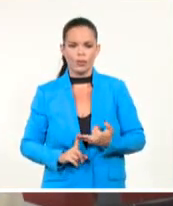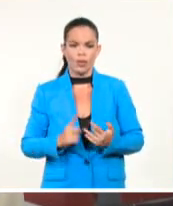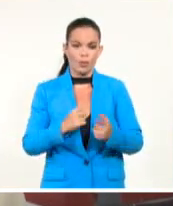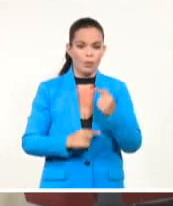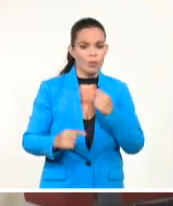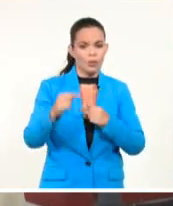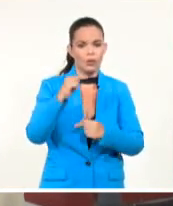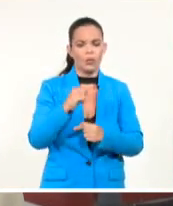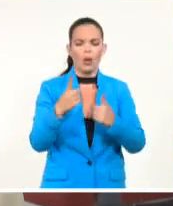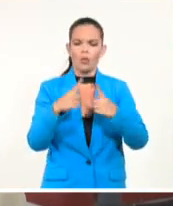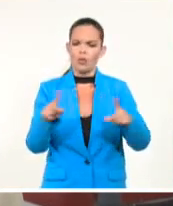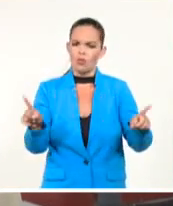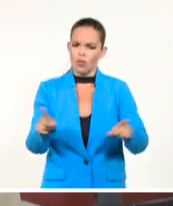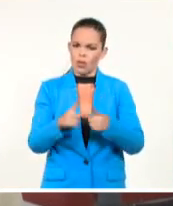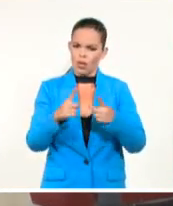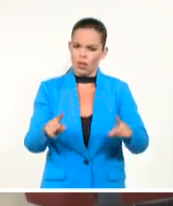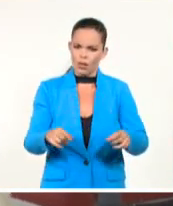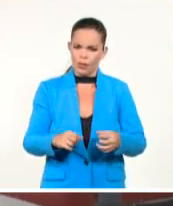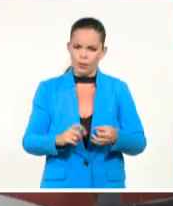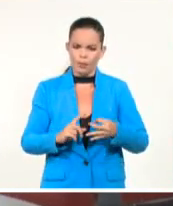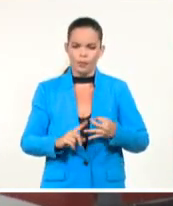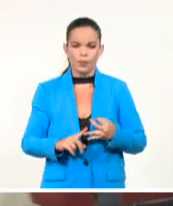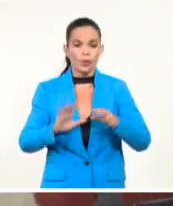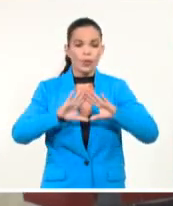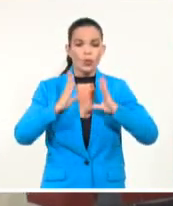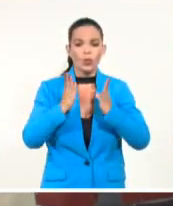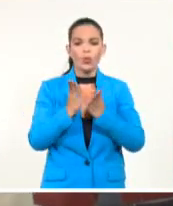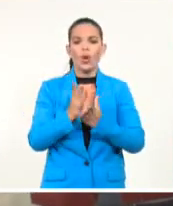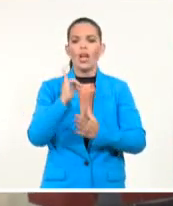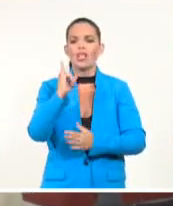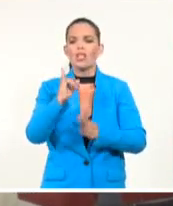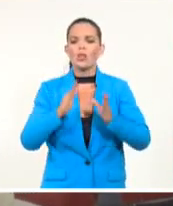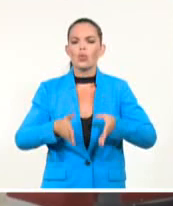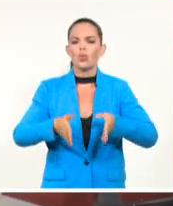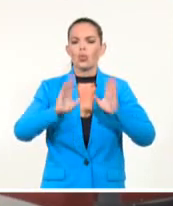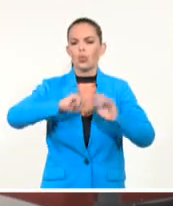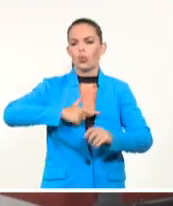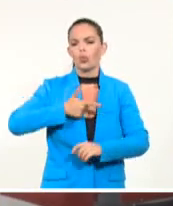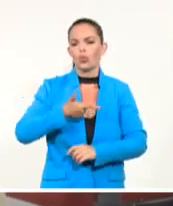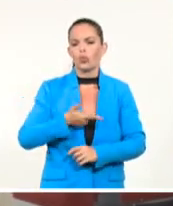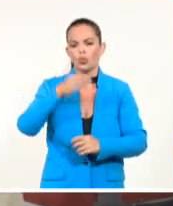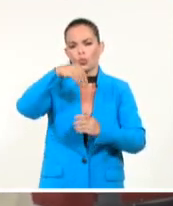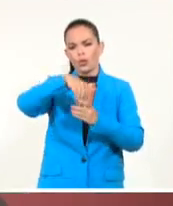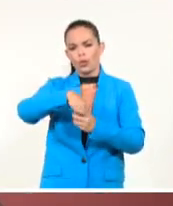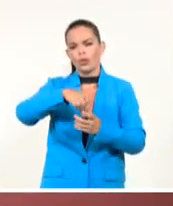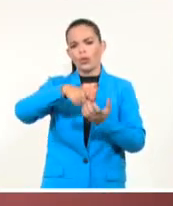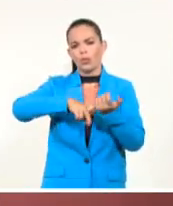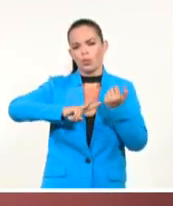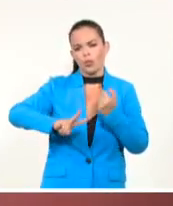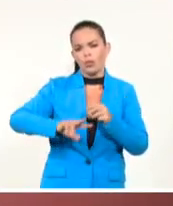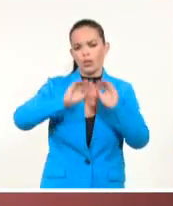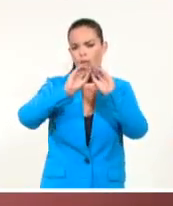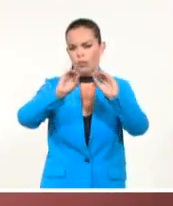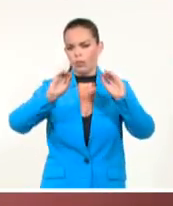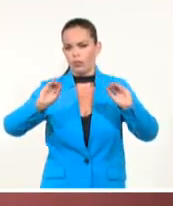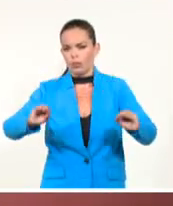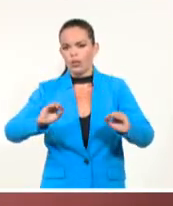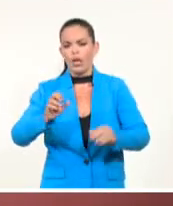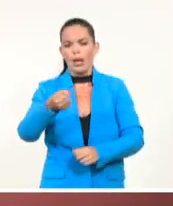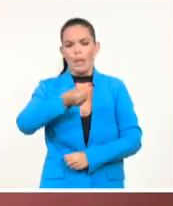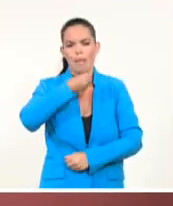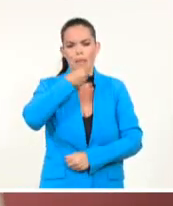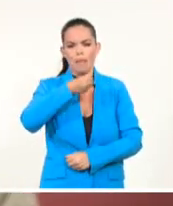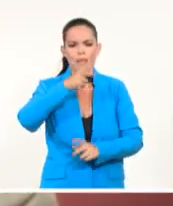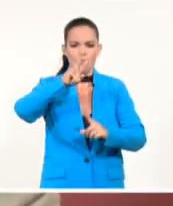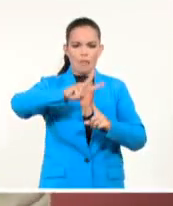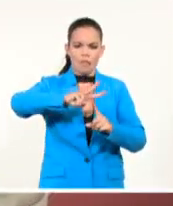música, todas las instituciones culturales de la provincia, la prensa especializada, el premio